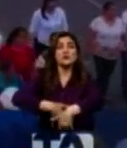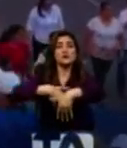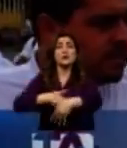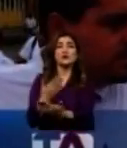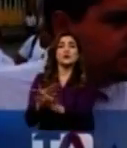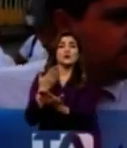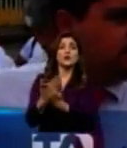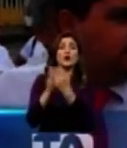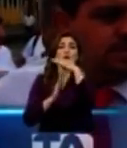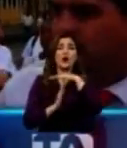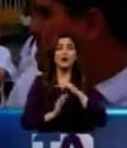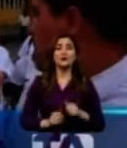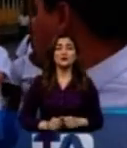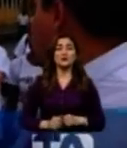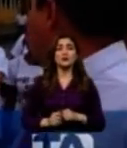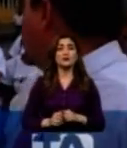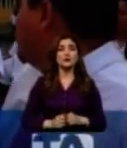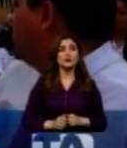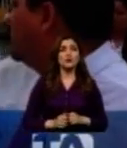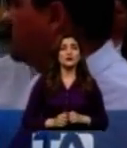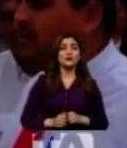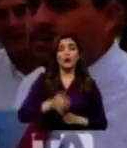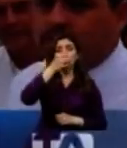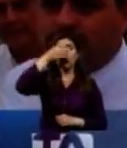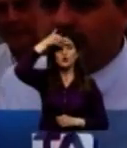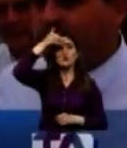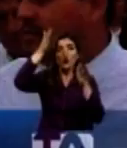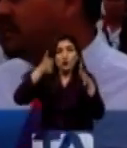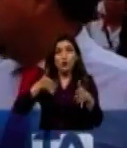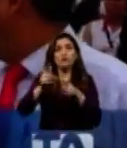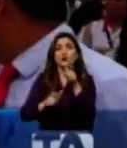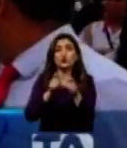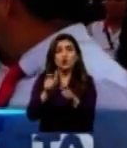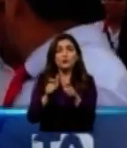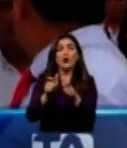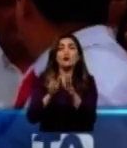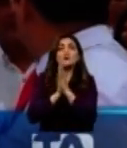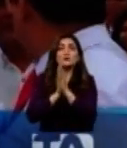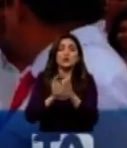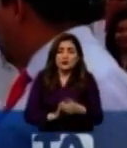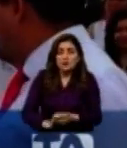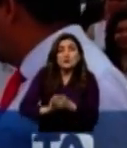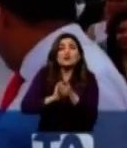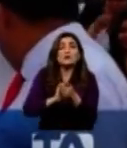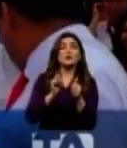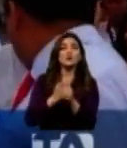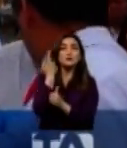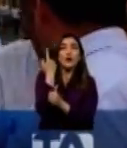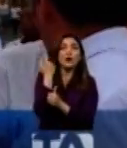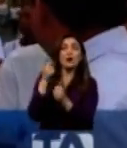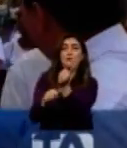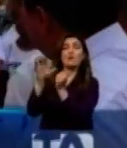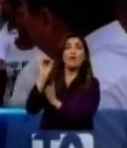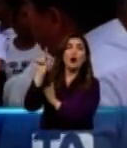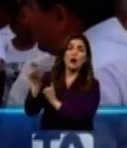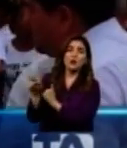paz. Y decenas de miles de santodomingueños lo estamos haciendo en solidaridad primero por nuestros